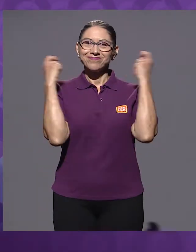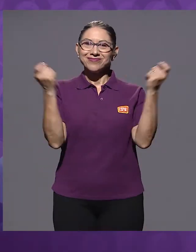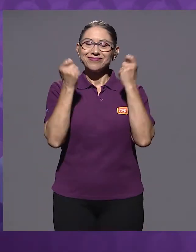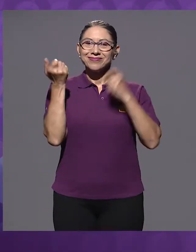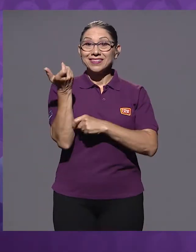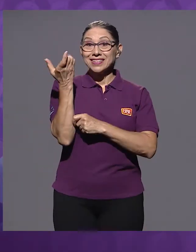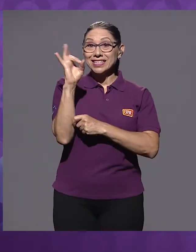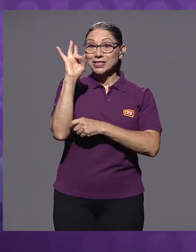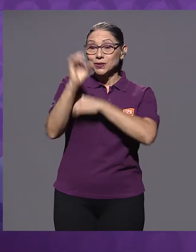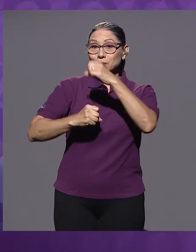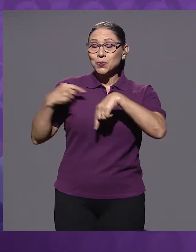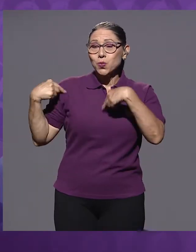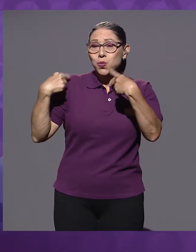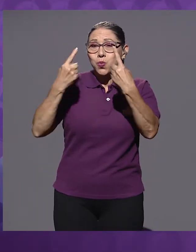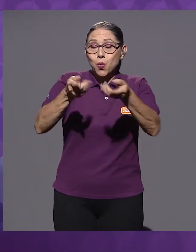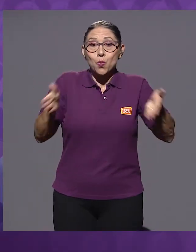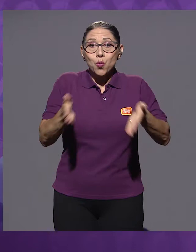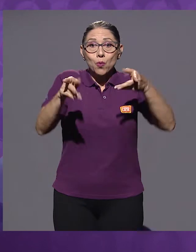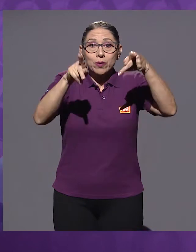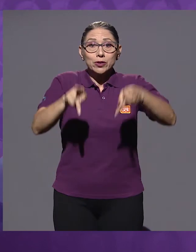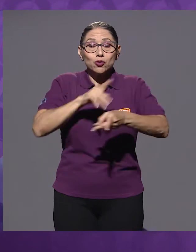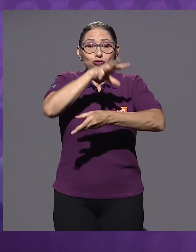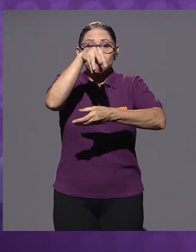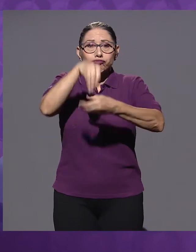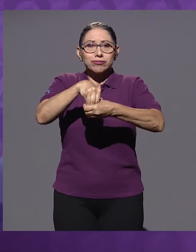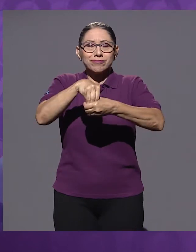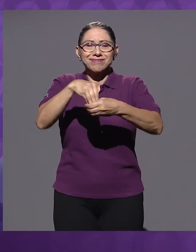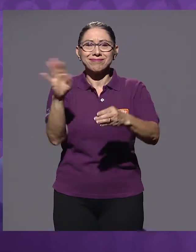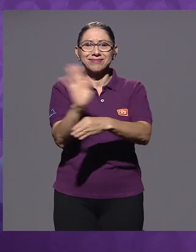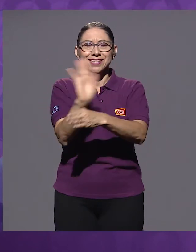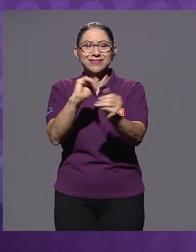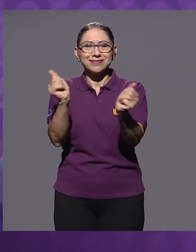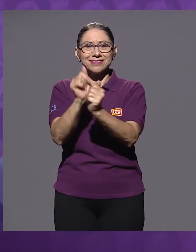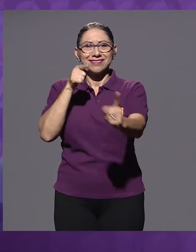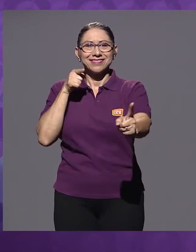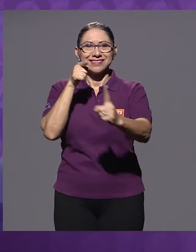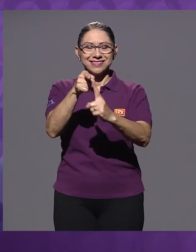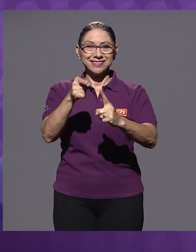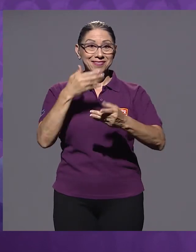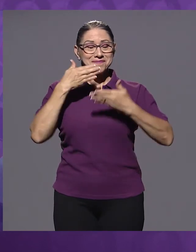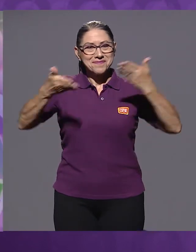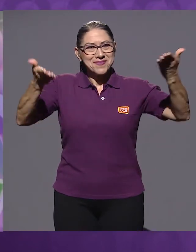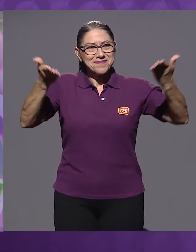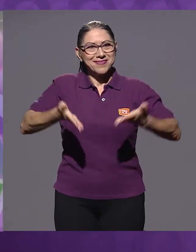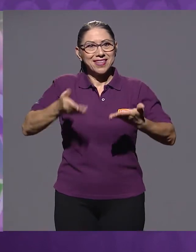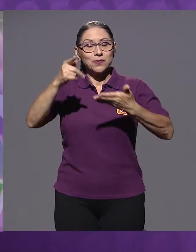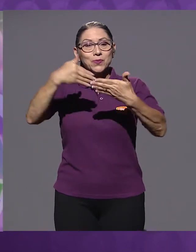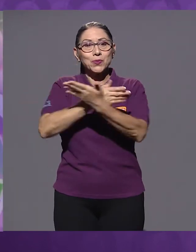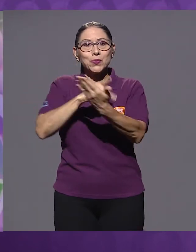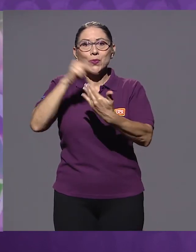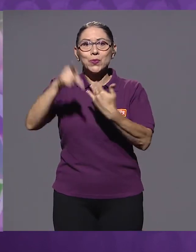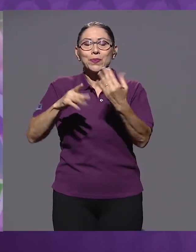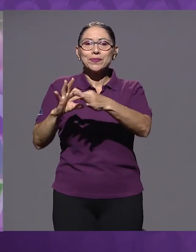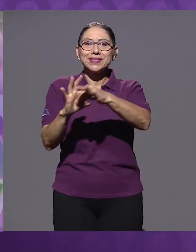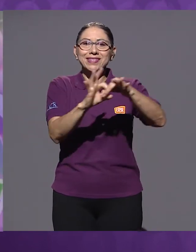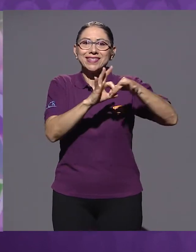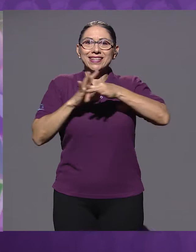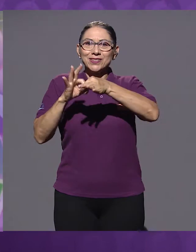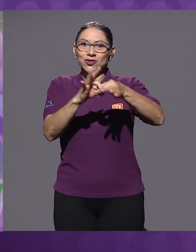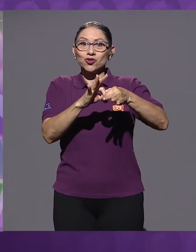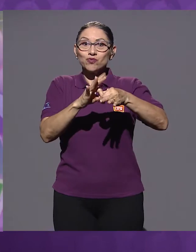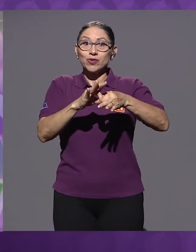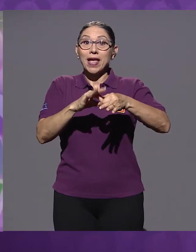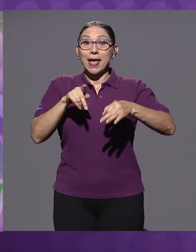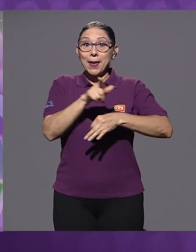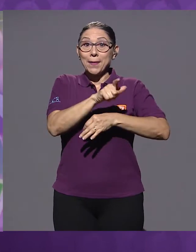Estamos celebrando 18 años de promover la inclusión haciendo televisión con sentido. Les doy la bienvenida a una nueva edición de